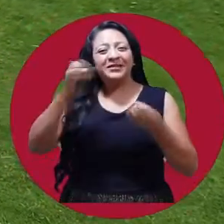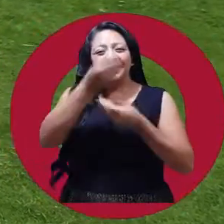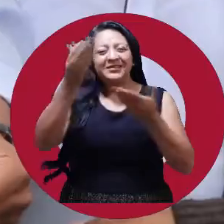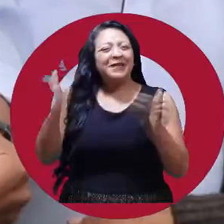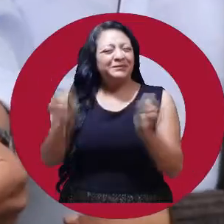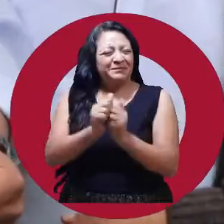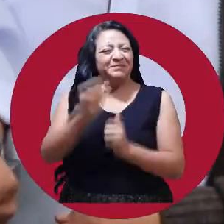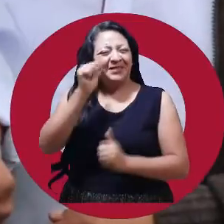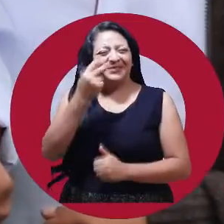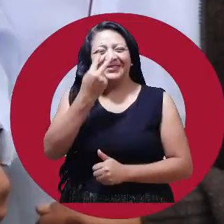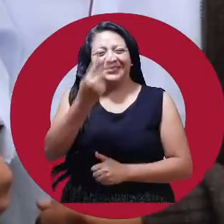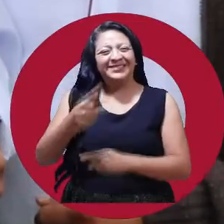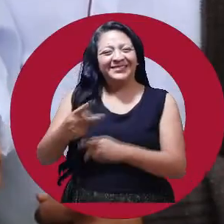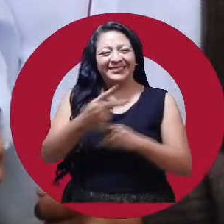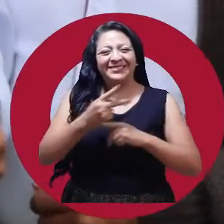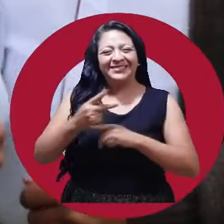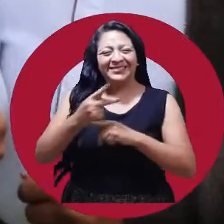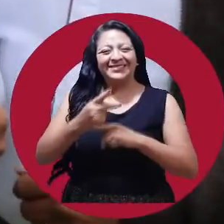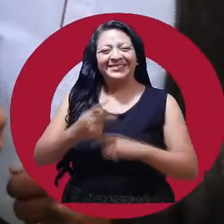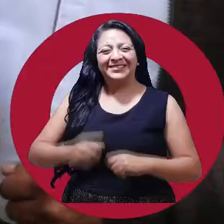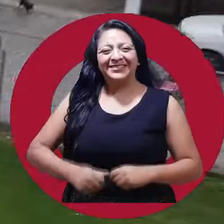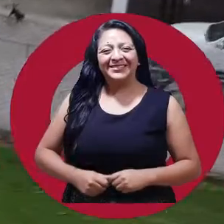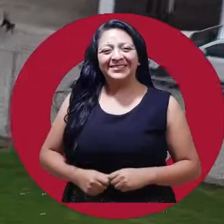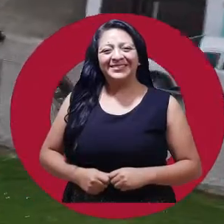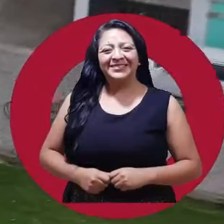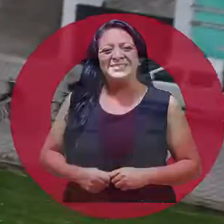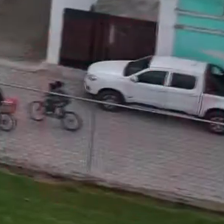información. Acompáñenos. Hasta mañana y que pasen